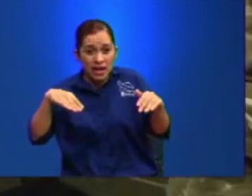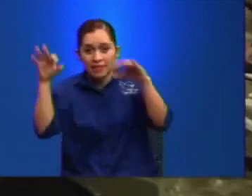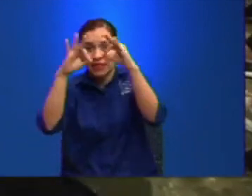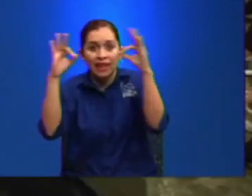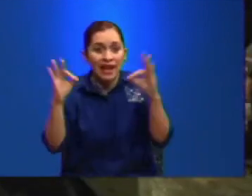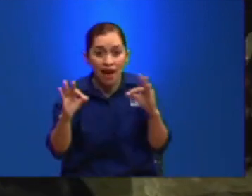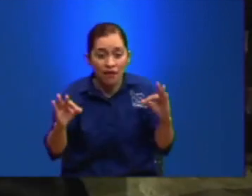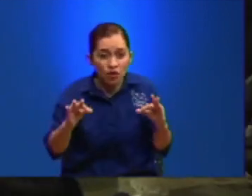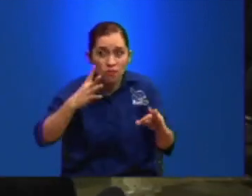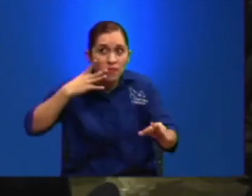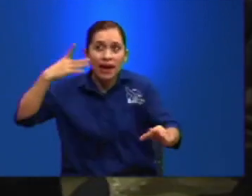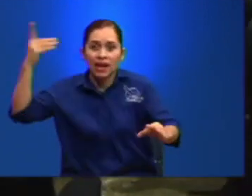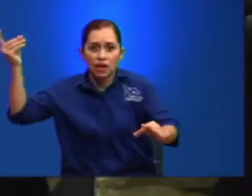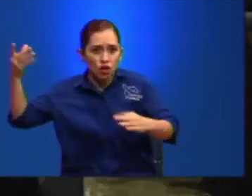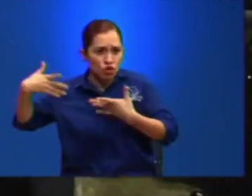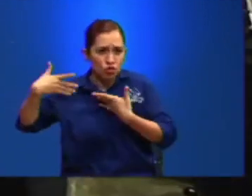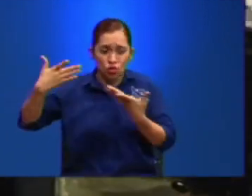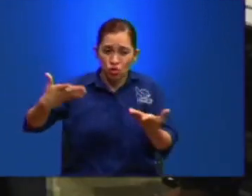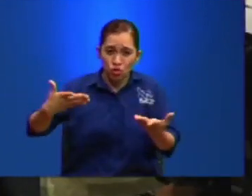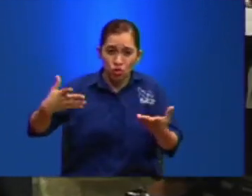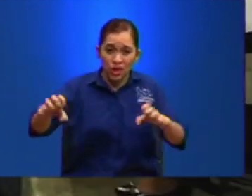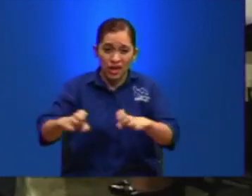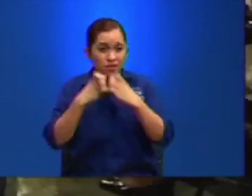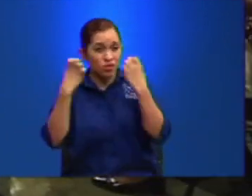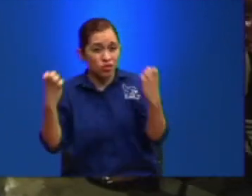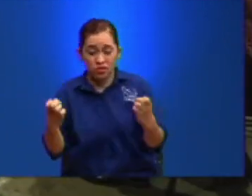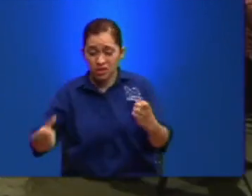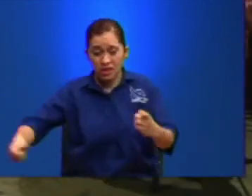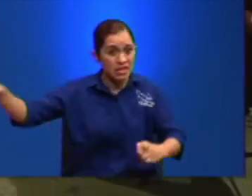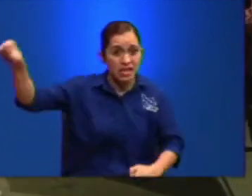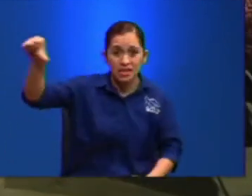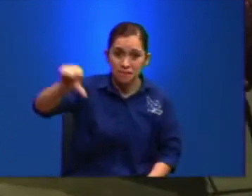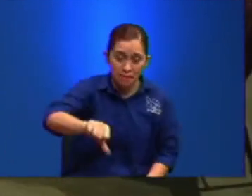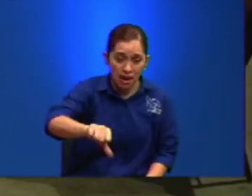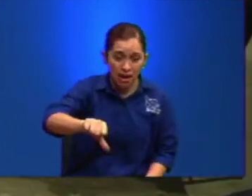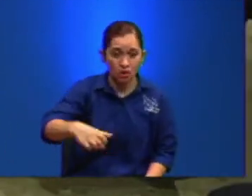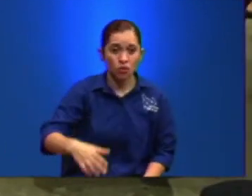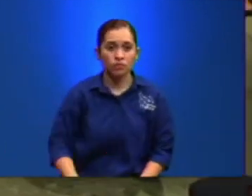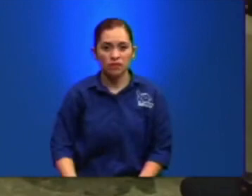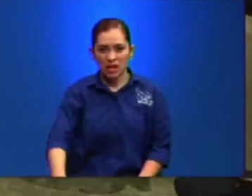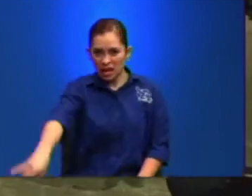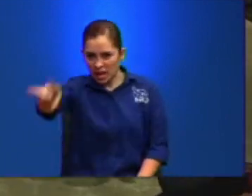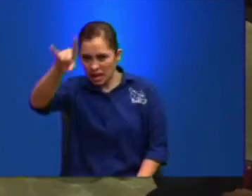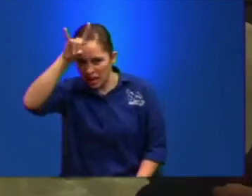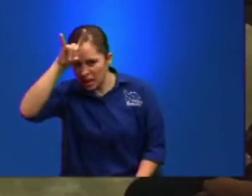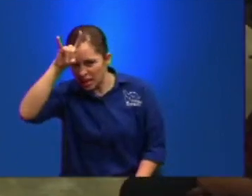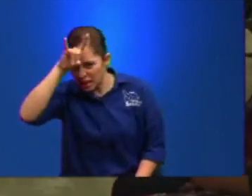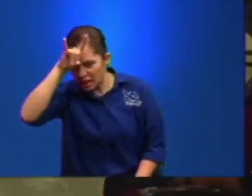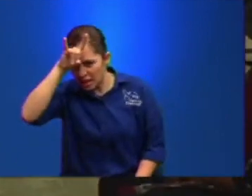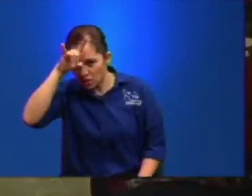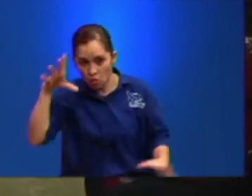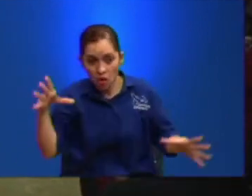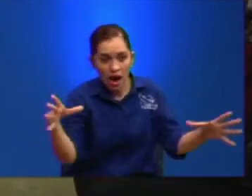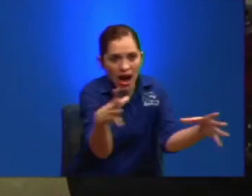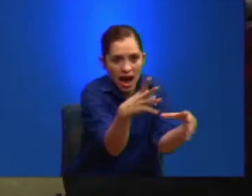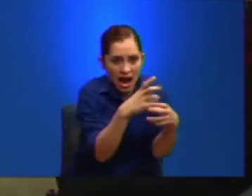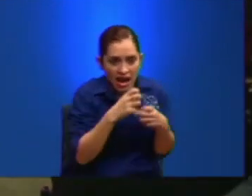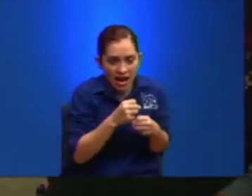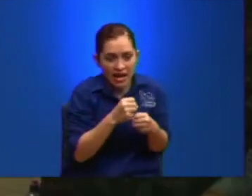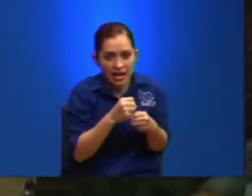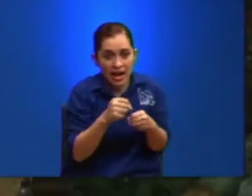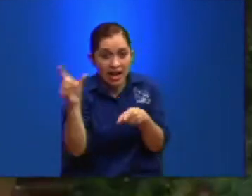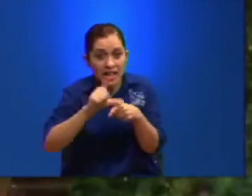entonces eso es lo que estaba tratando de decir hace un momento que el agarra las cosas que son buenas las